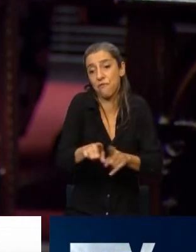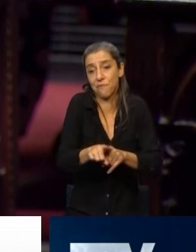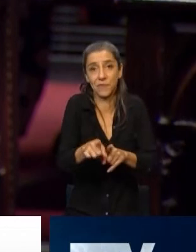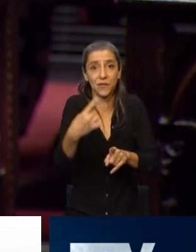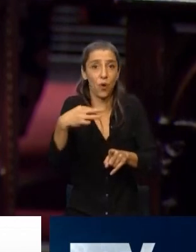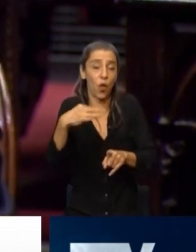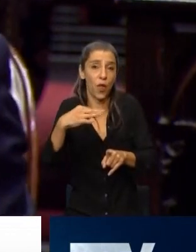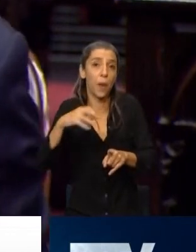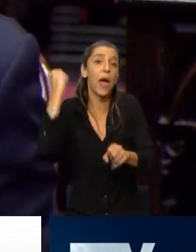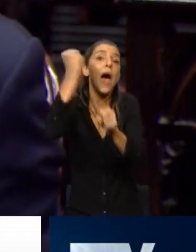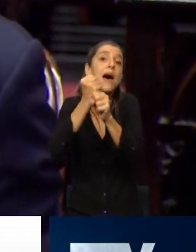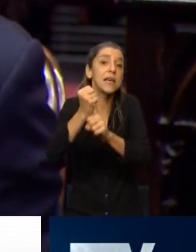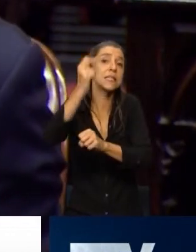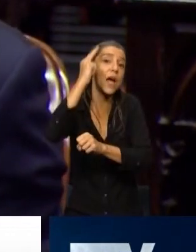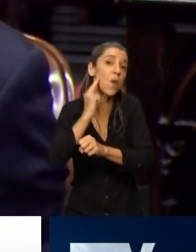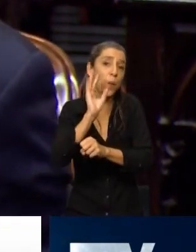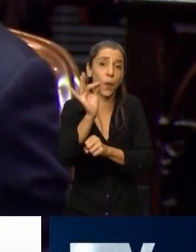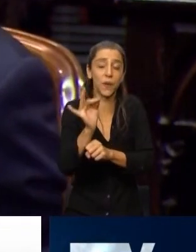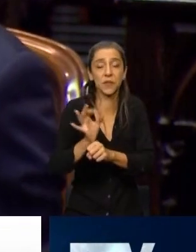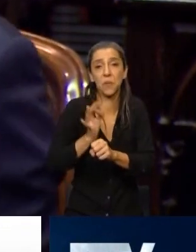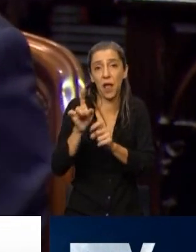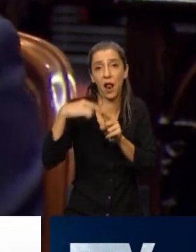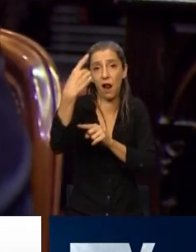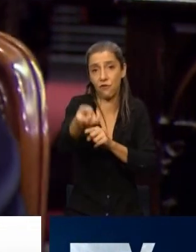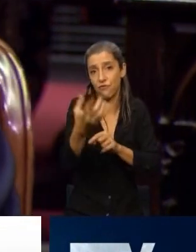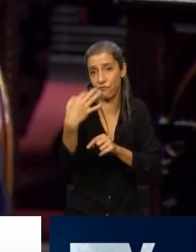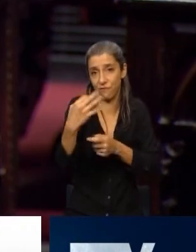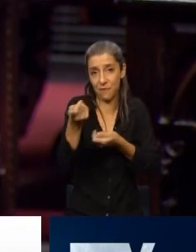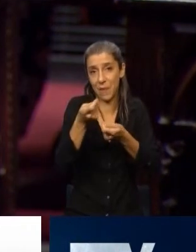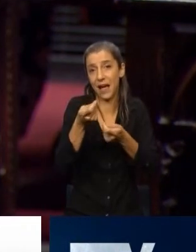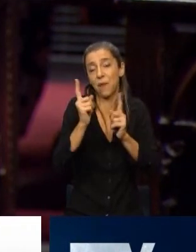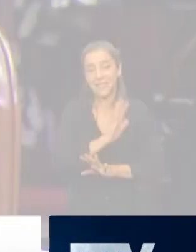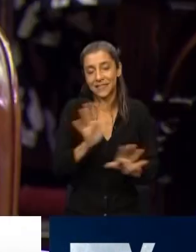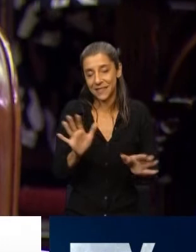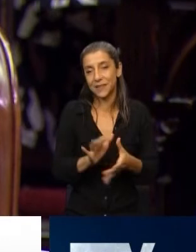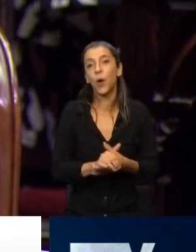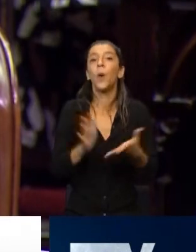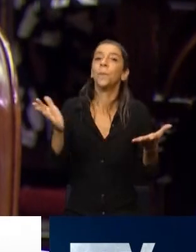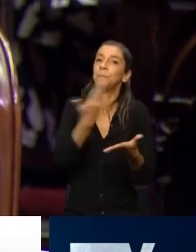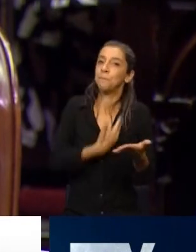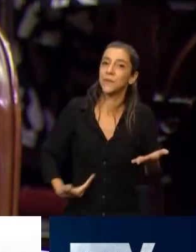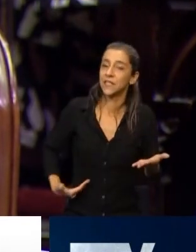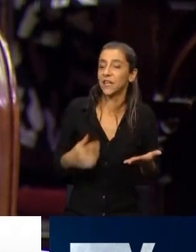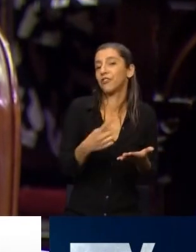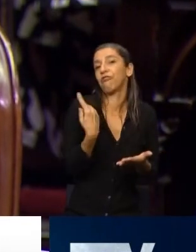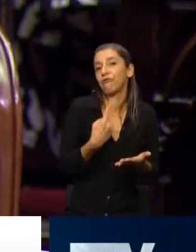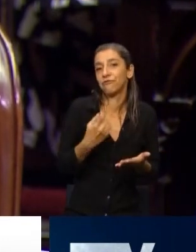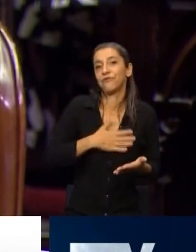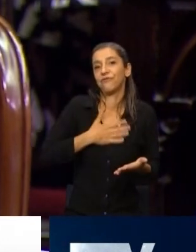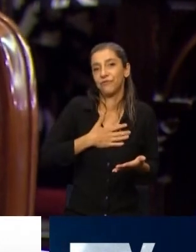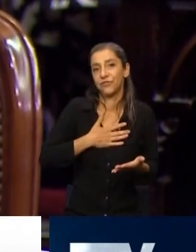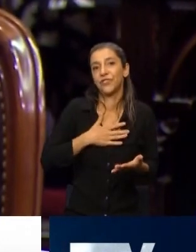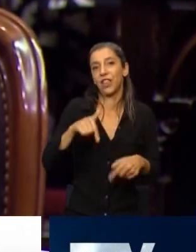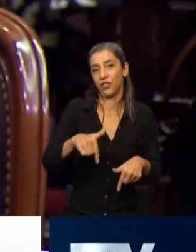cargo hasta el 9 de diciembre del 2023, es decir, del año que viene, de este programa. Estamos contentos de llegar acá,